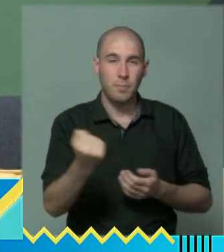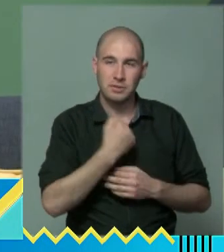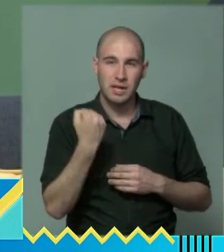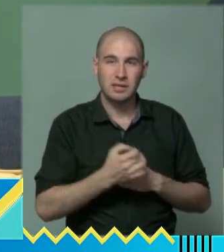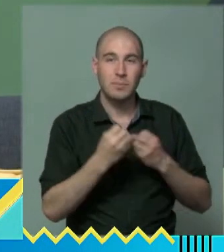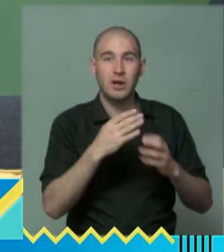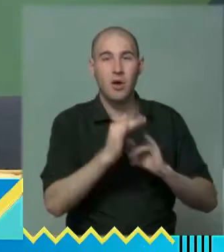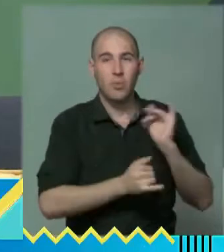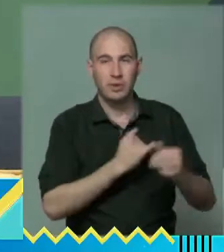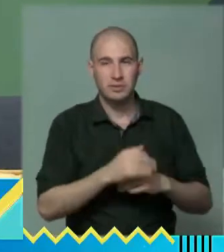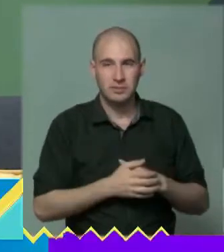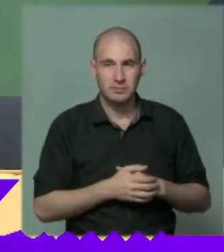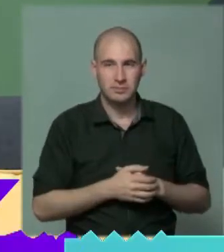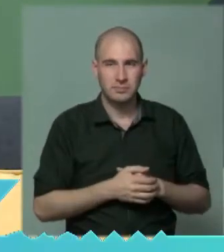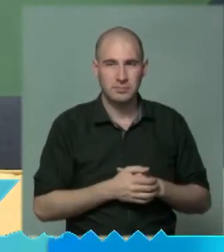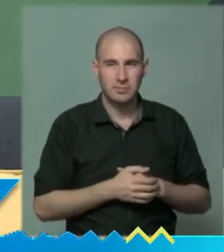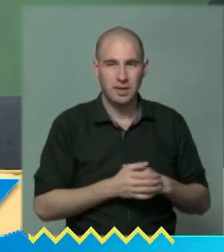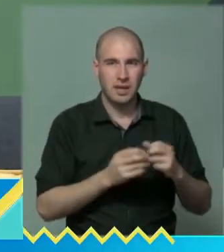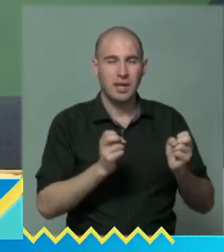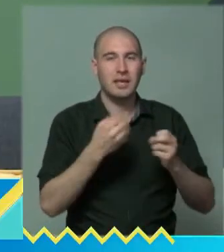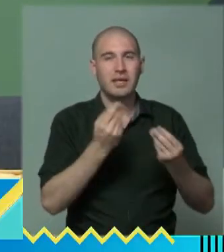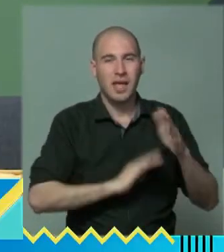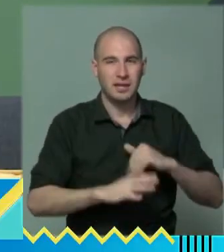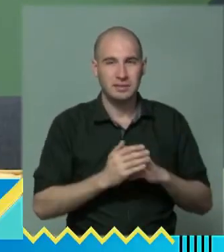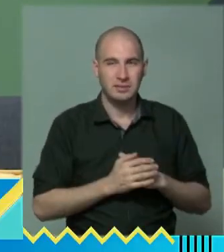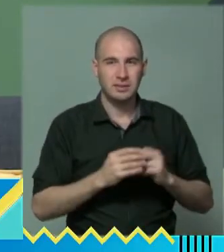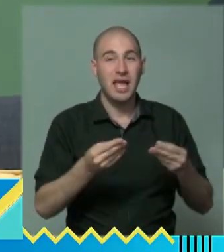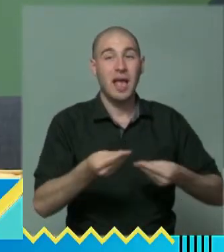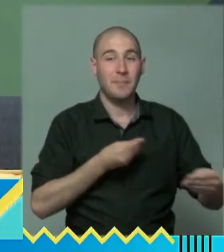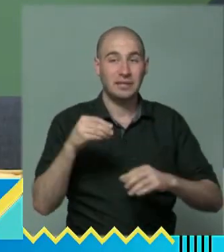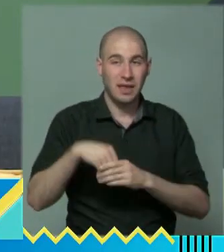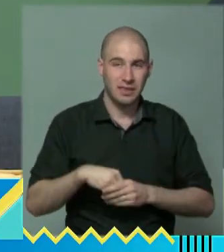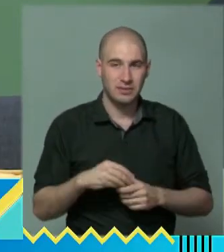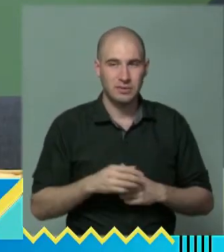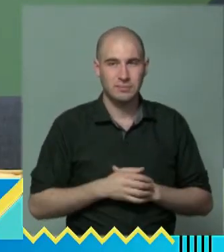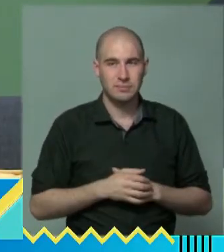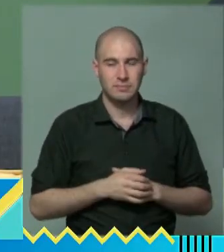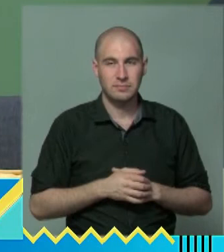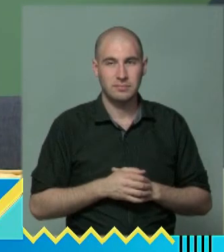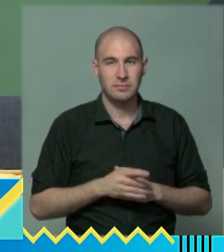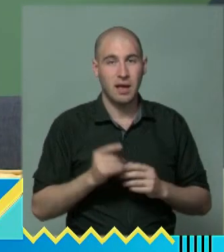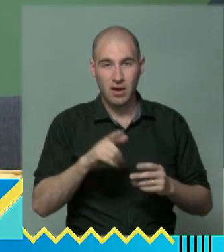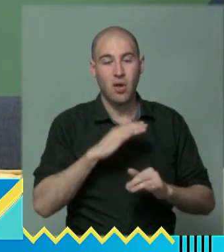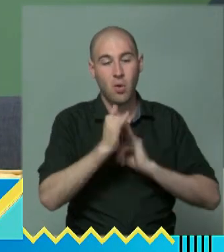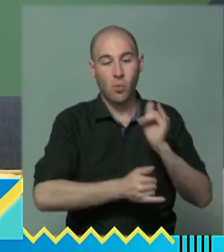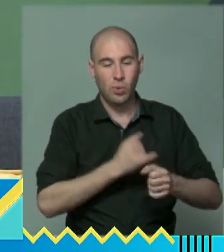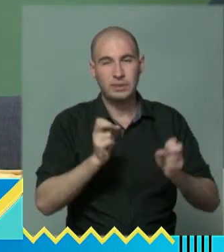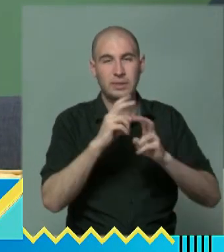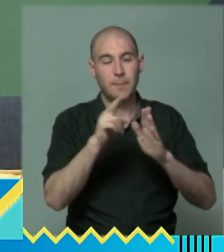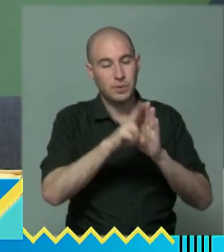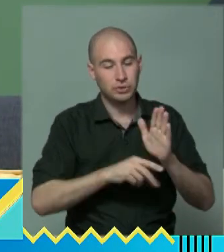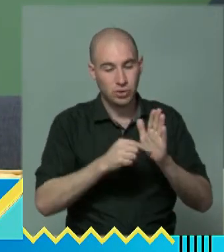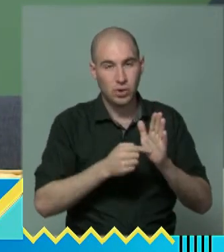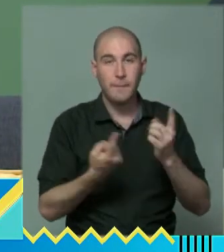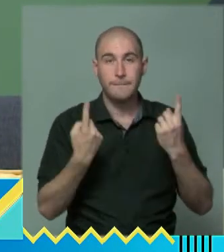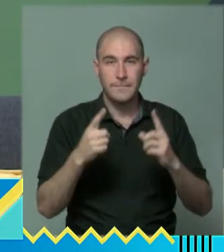¿no? Porque estamos hablando justamente, bueno, de lo que tiene que hacer a nivel empresarial, que es lo que se va a imponer con ciertos protocolos, pero